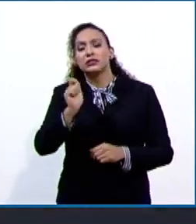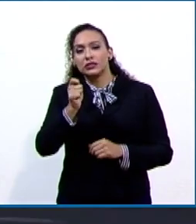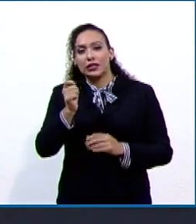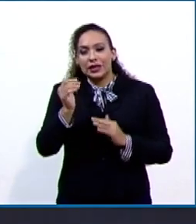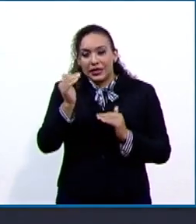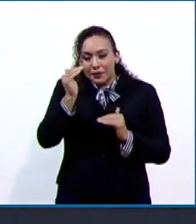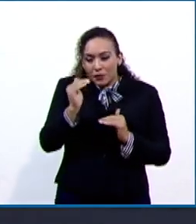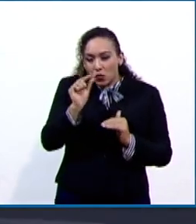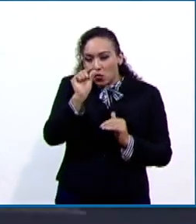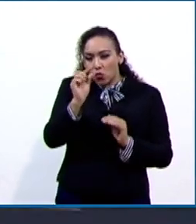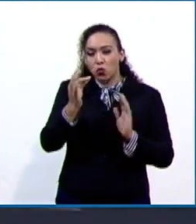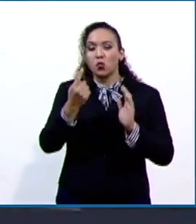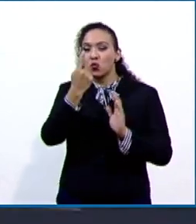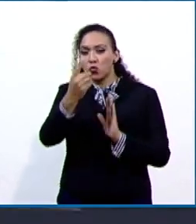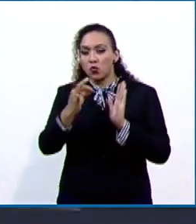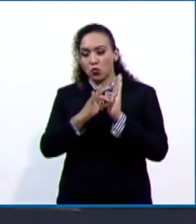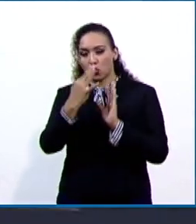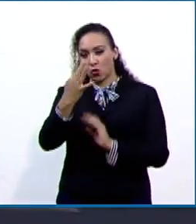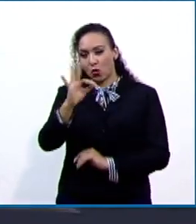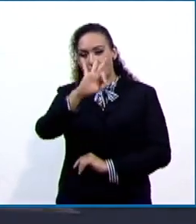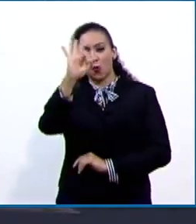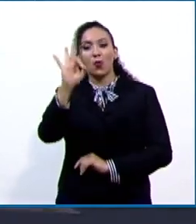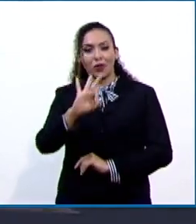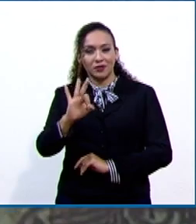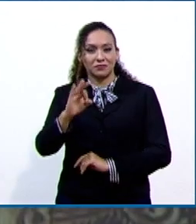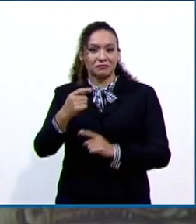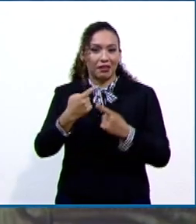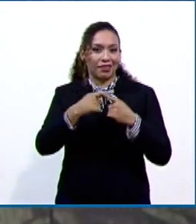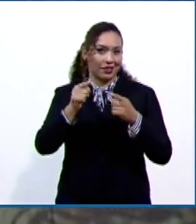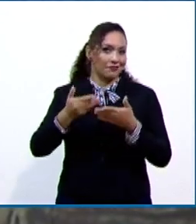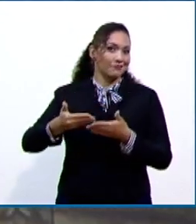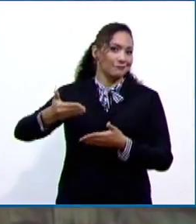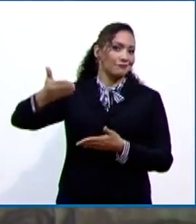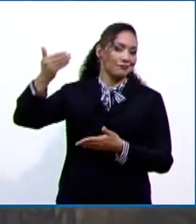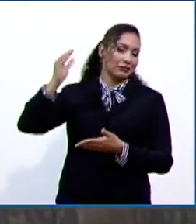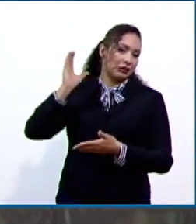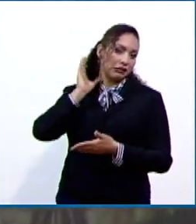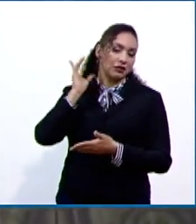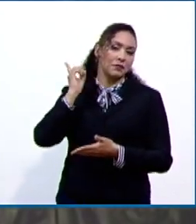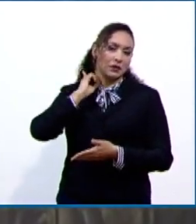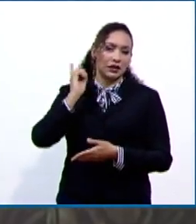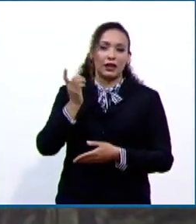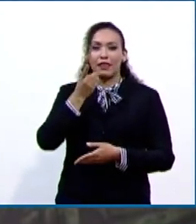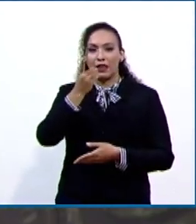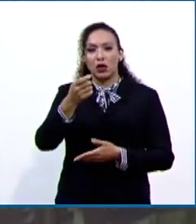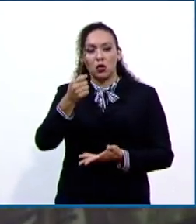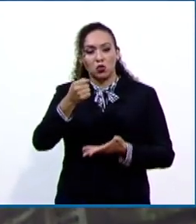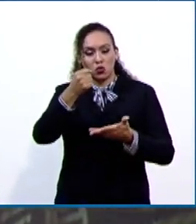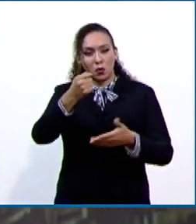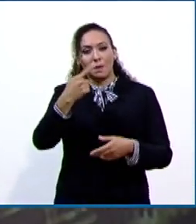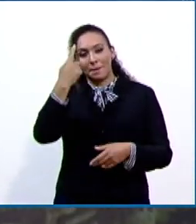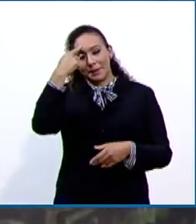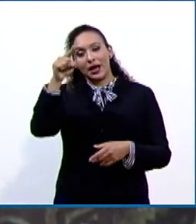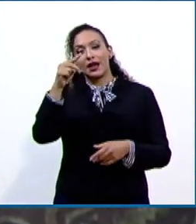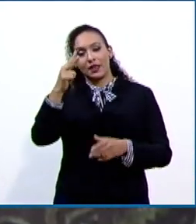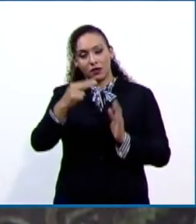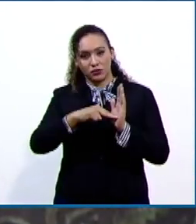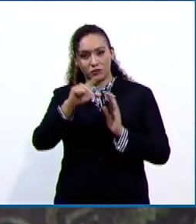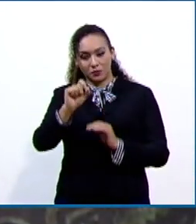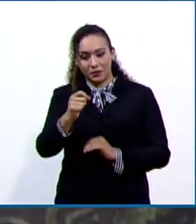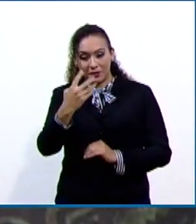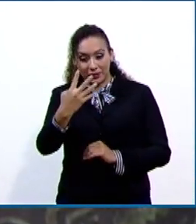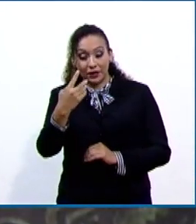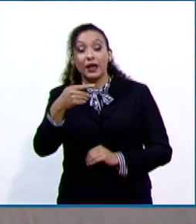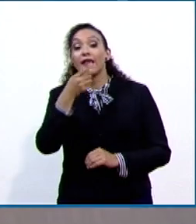disminución de 1.4% en términos reales respecto de lo que la Cámara de Diputados autorizó para este 2024. La